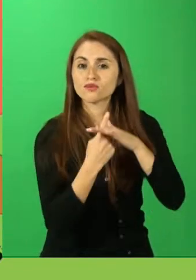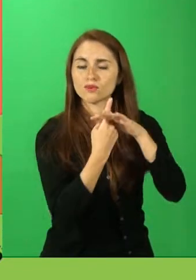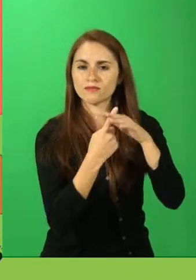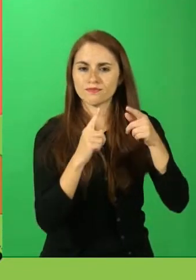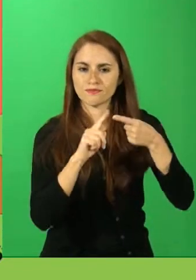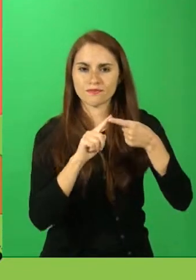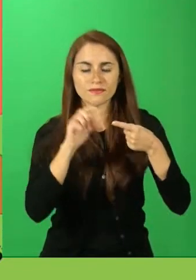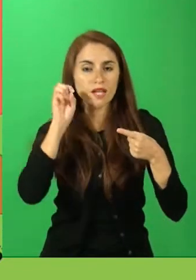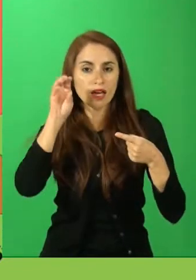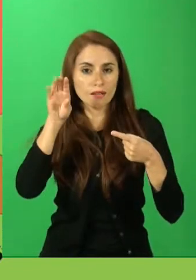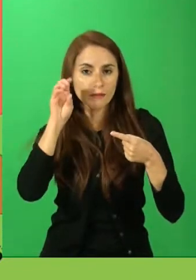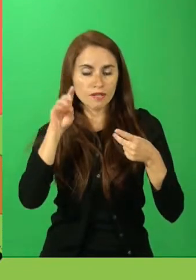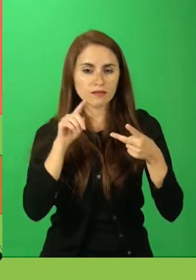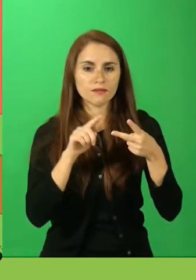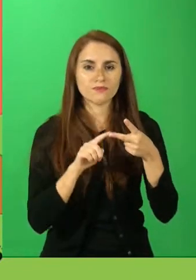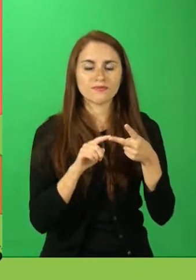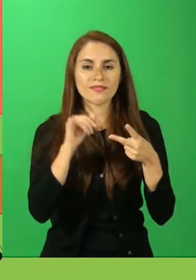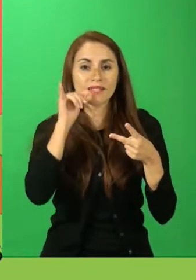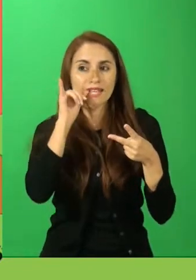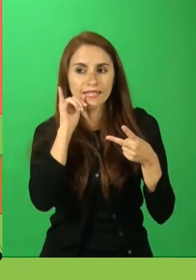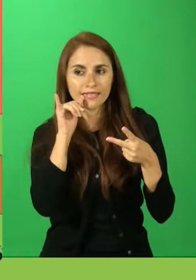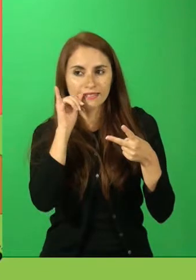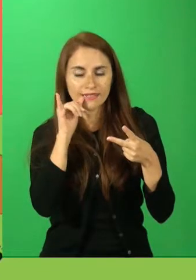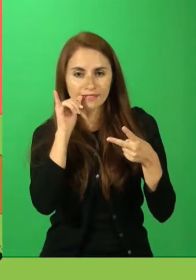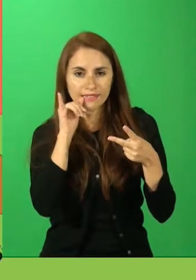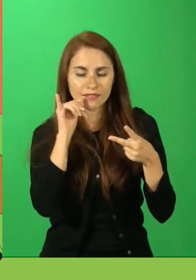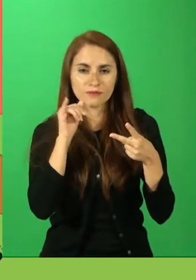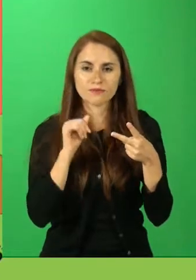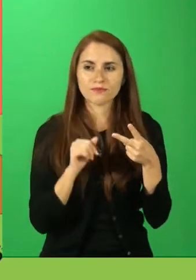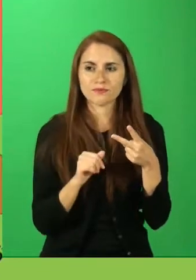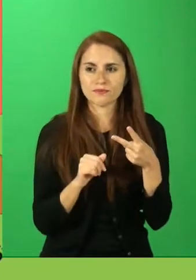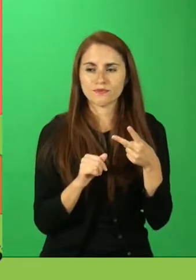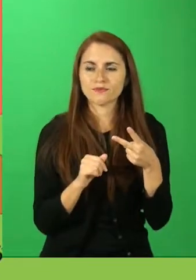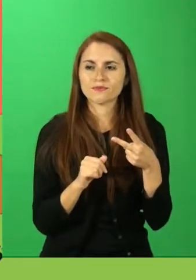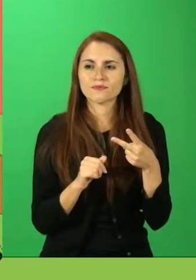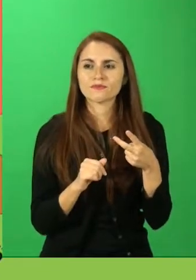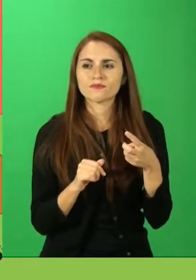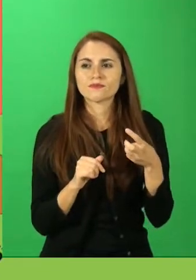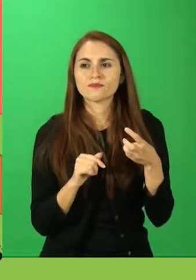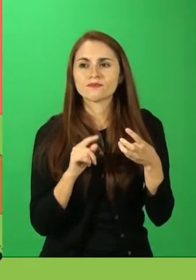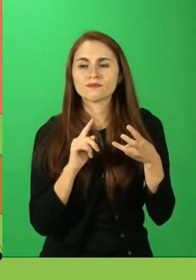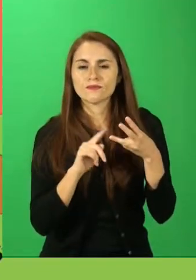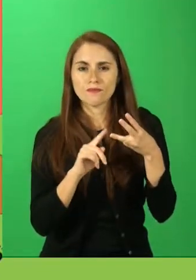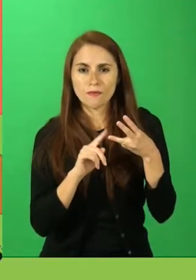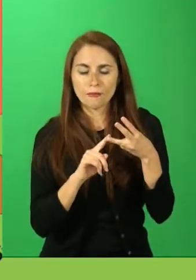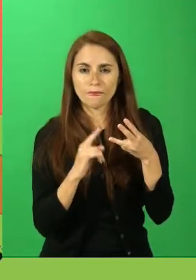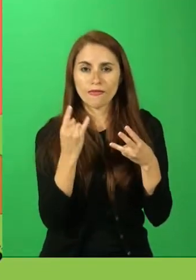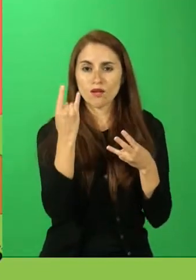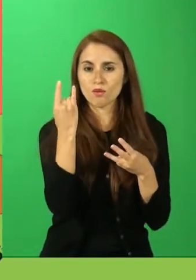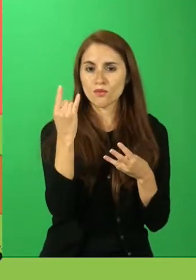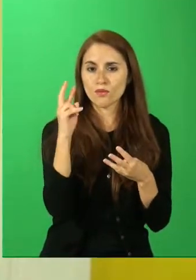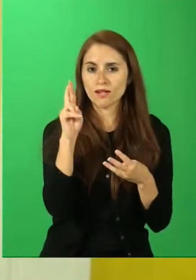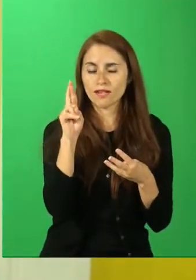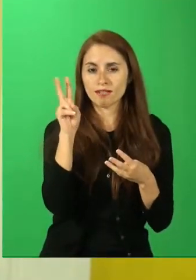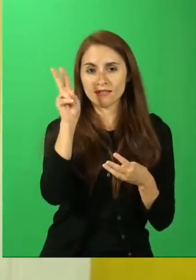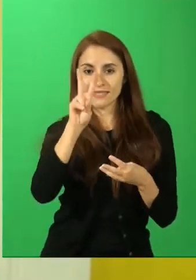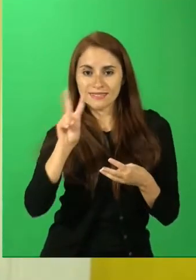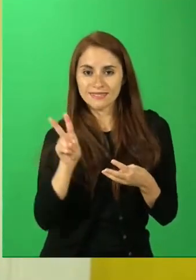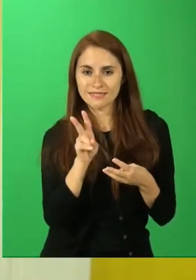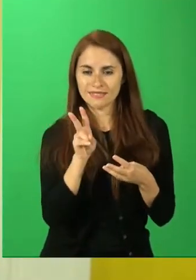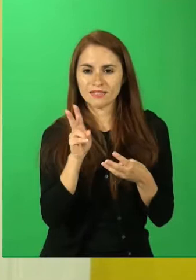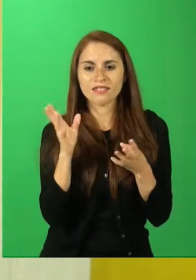Alemania, Italia, la famosa península itálica o la bota itálica, y la Unión Soviética, que es